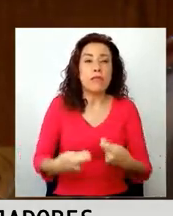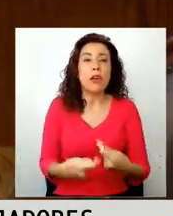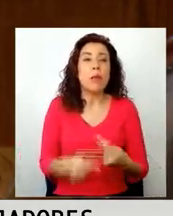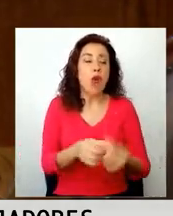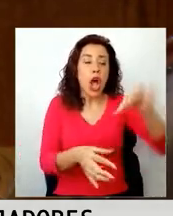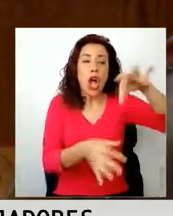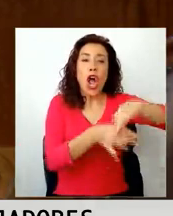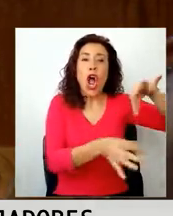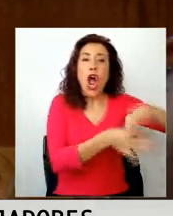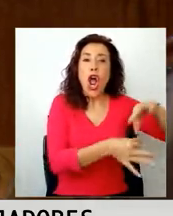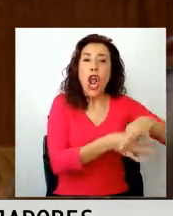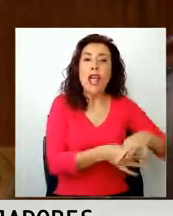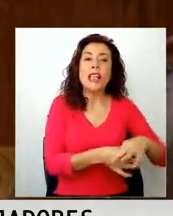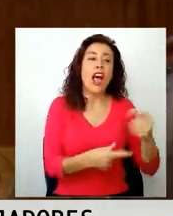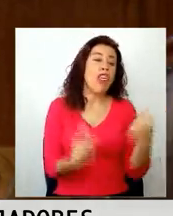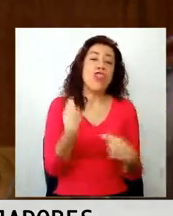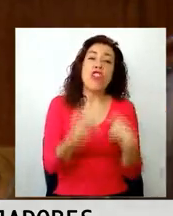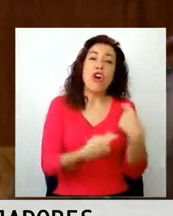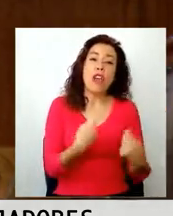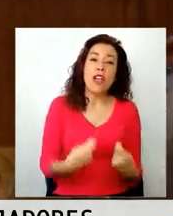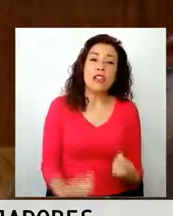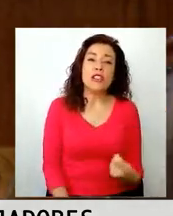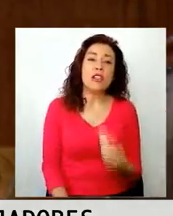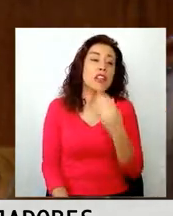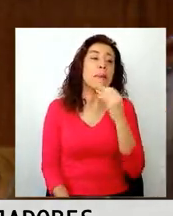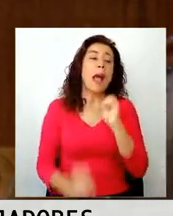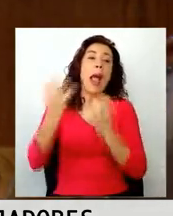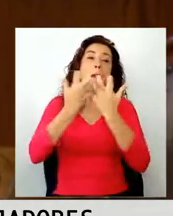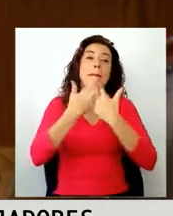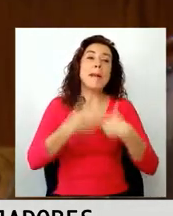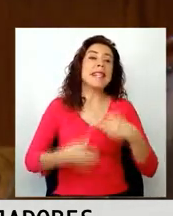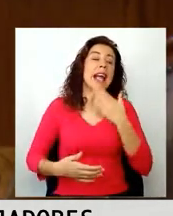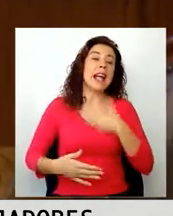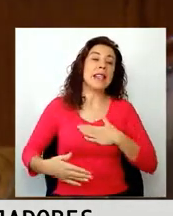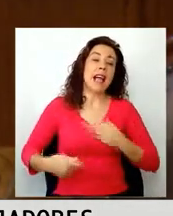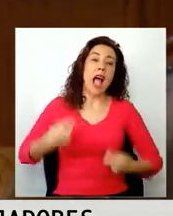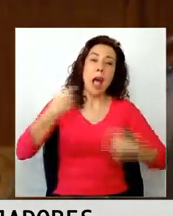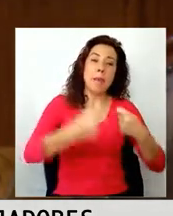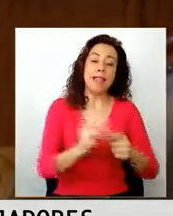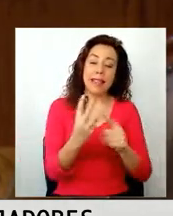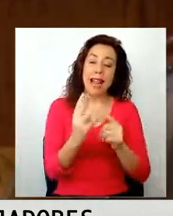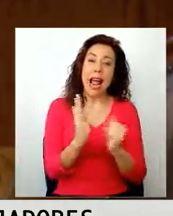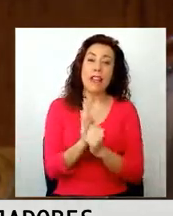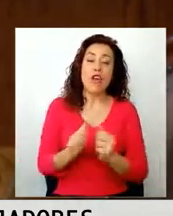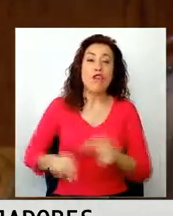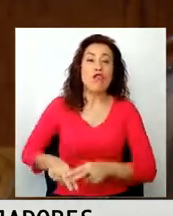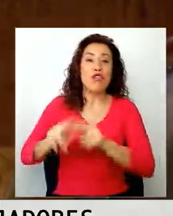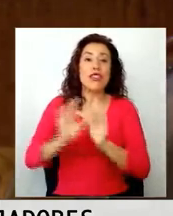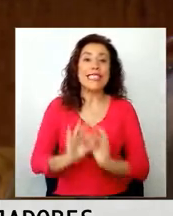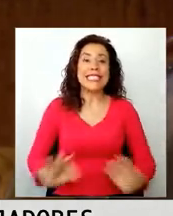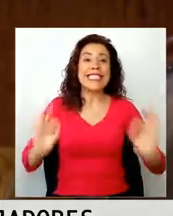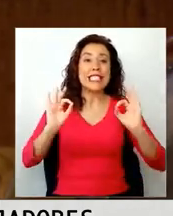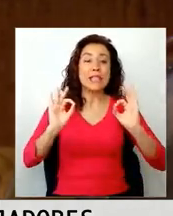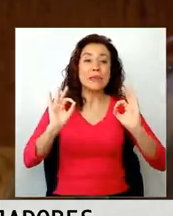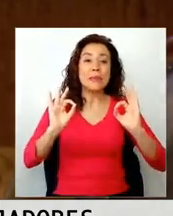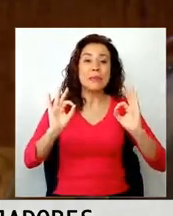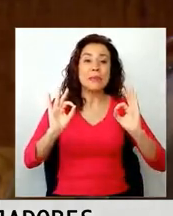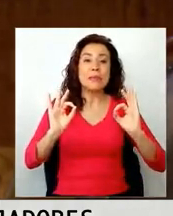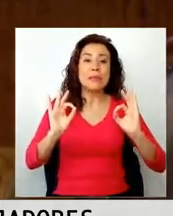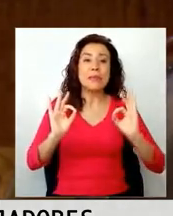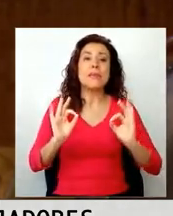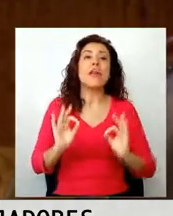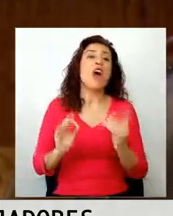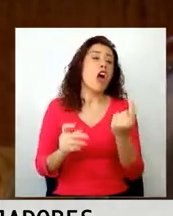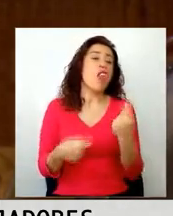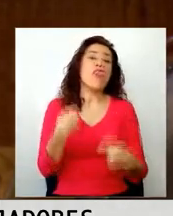donaciones y aportes a privados el artículo tercero creó un fondo especial constituido por erogaciones donaciones y demás